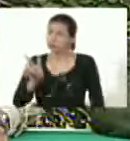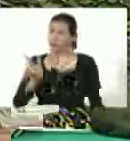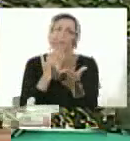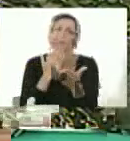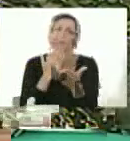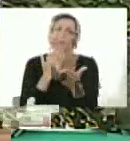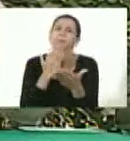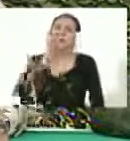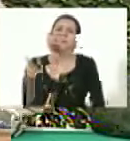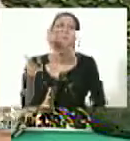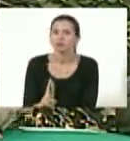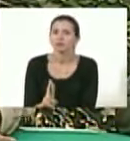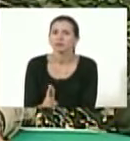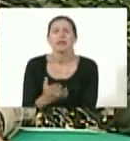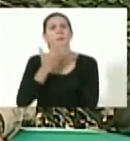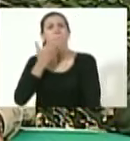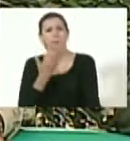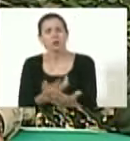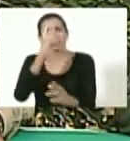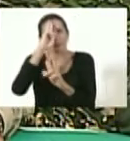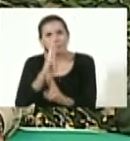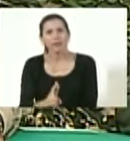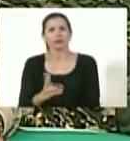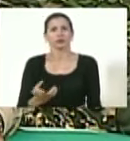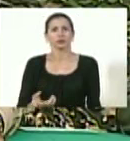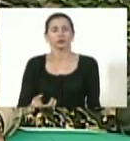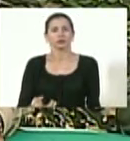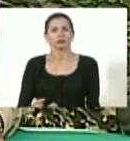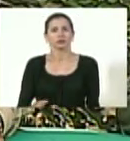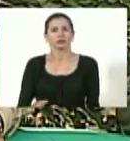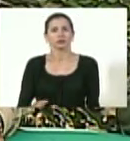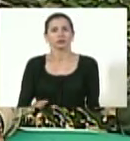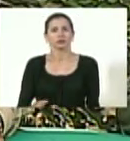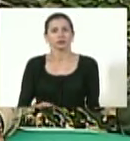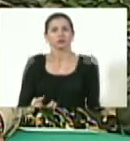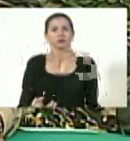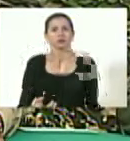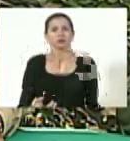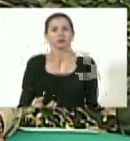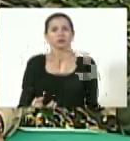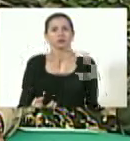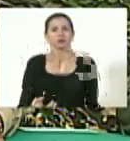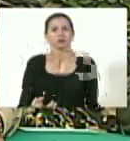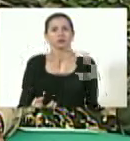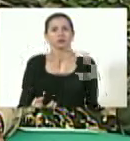respeto, hijo respeto a la dignidad. Y